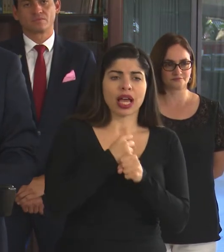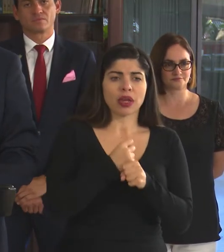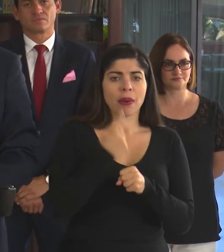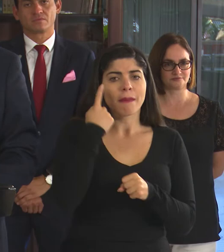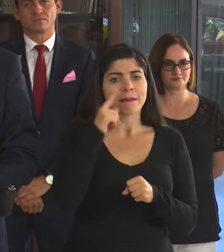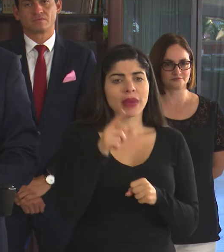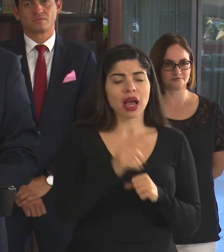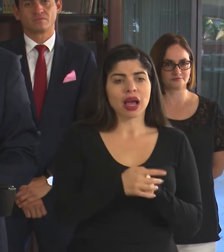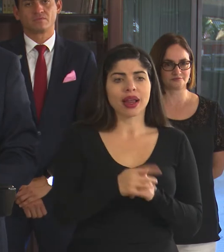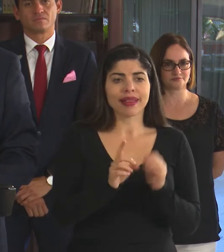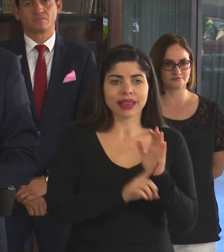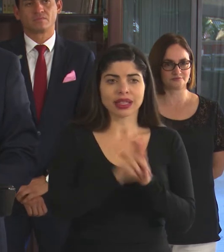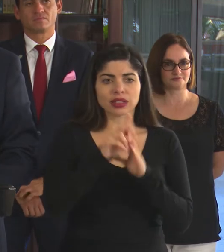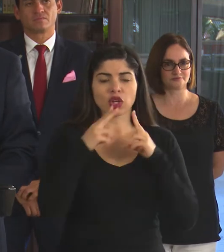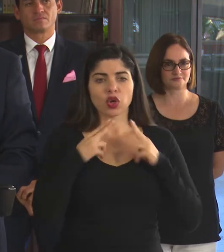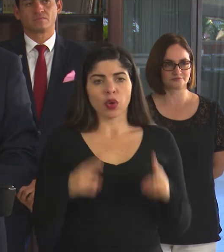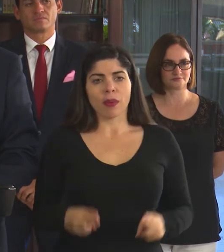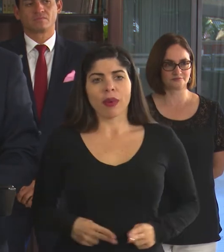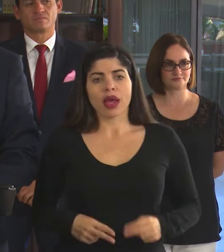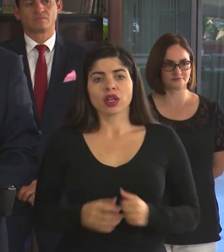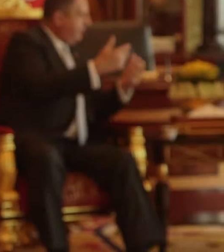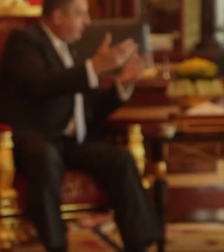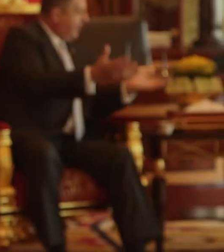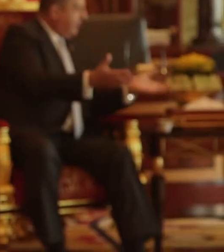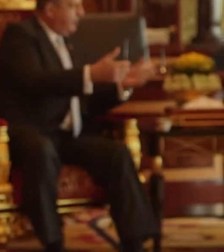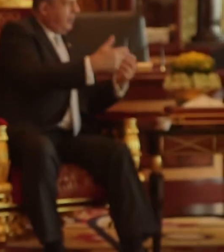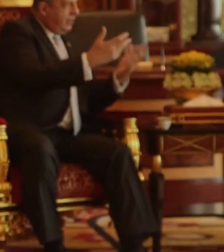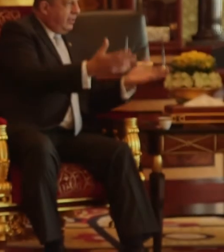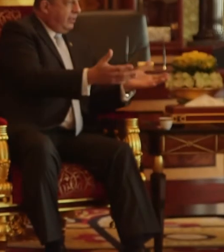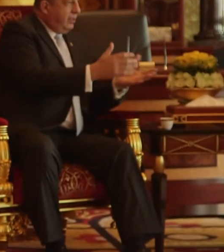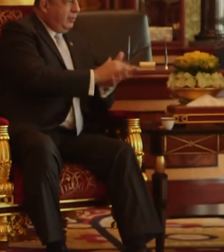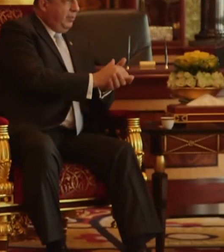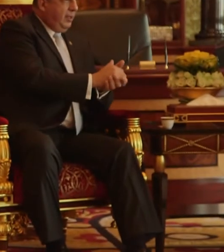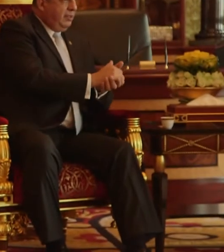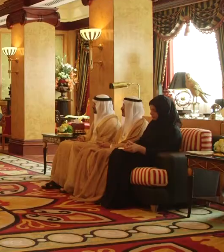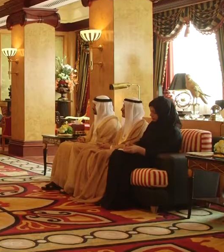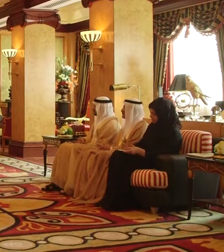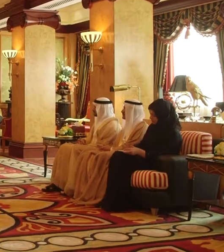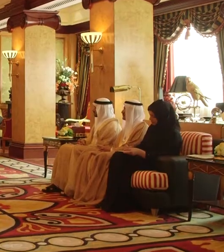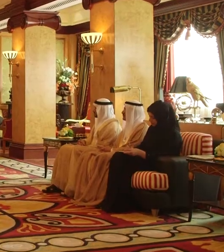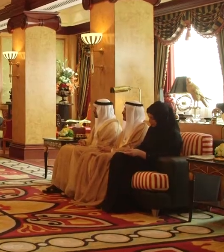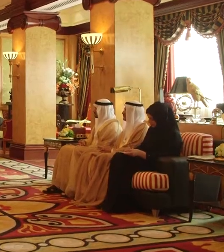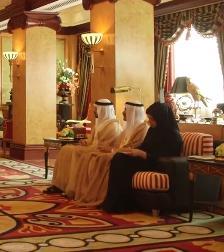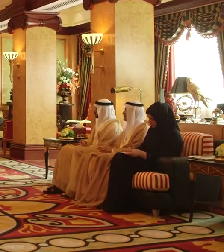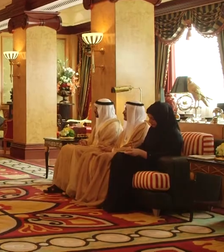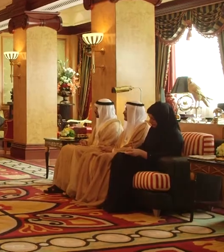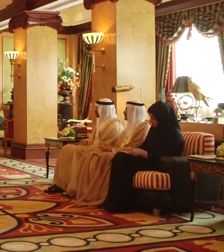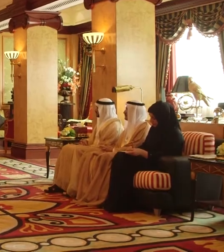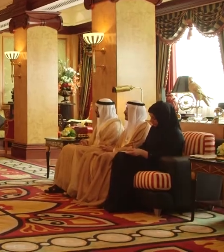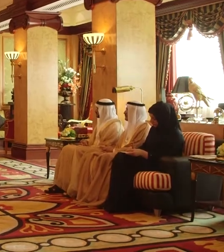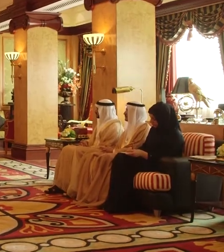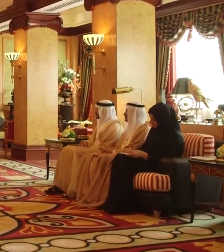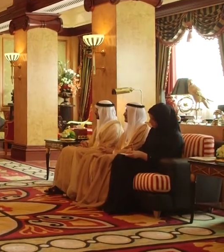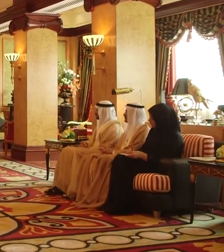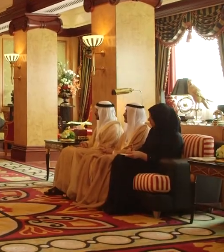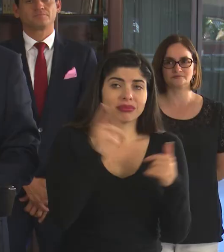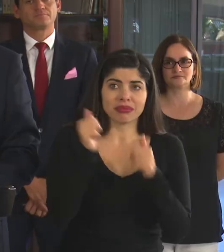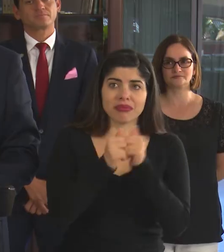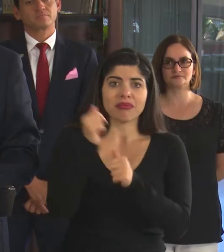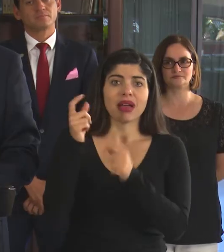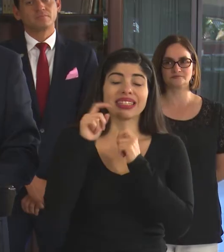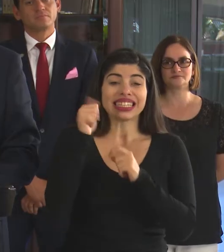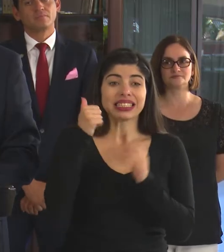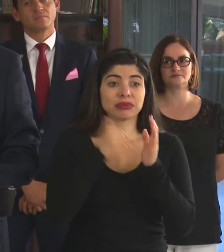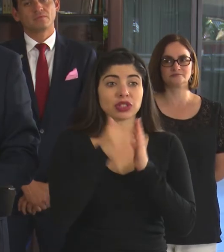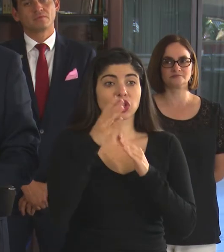para efectos de desarrollo humano y lo han hecho ahora los Emiratos en un monto que sobrepasa todas las expectativas que teníamos.